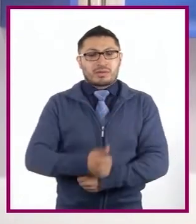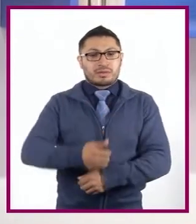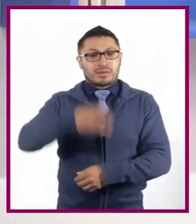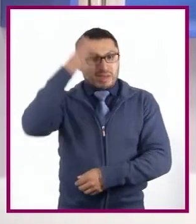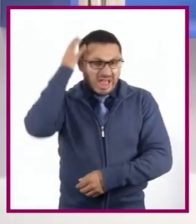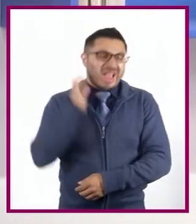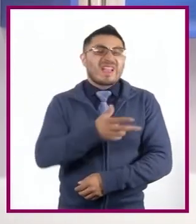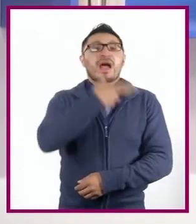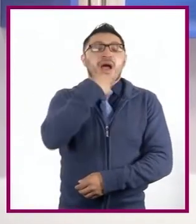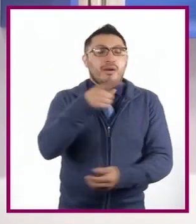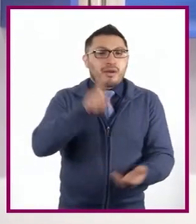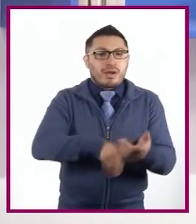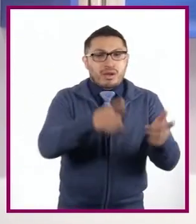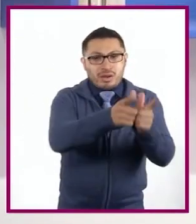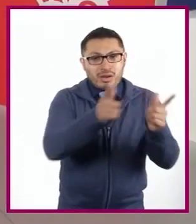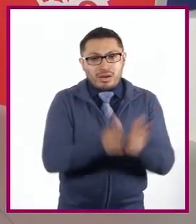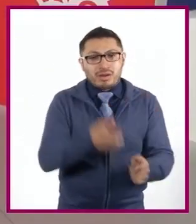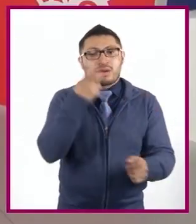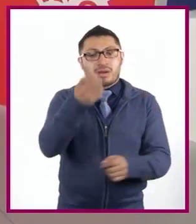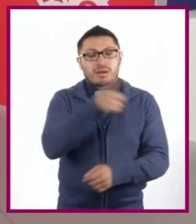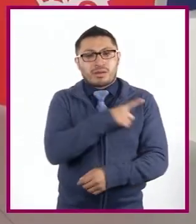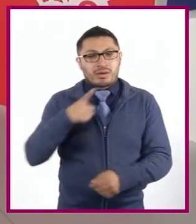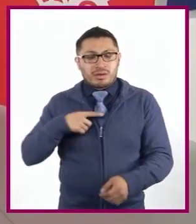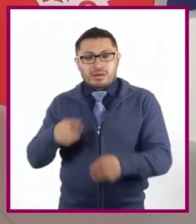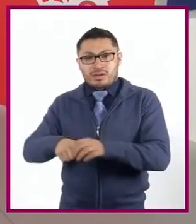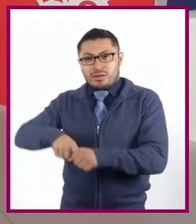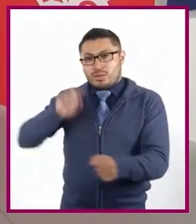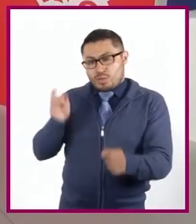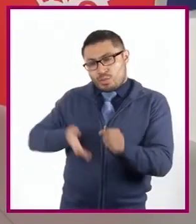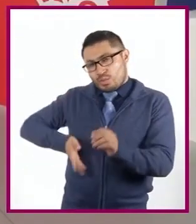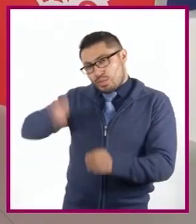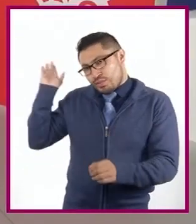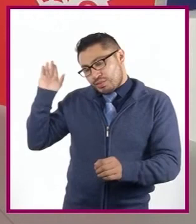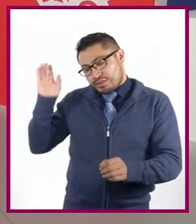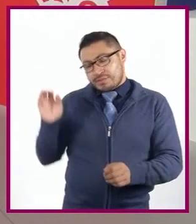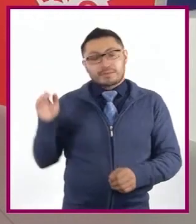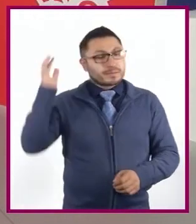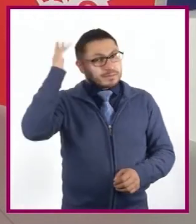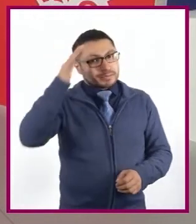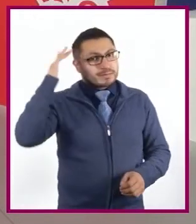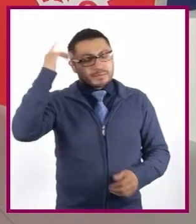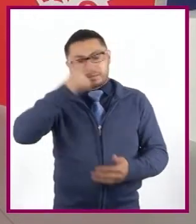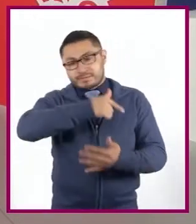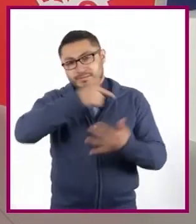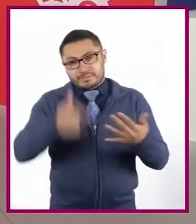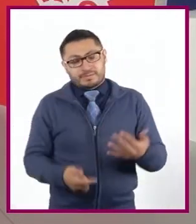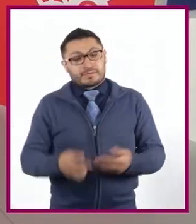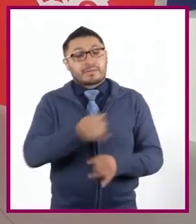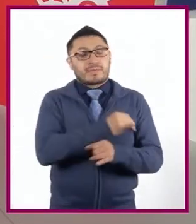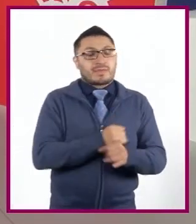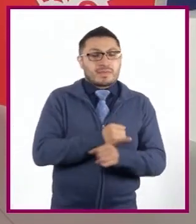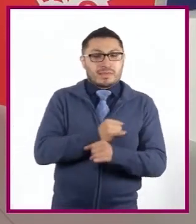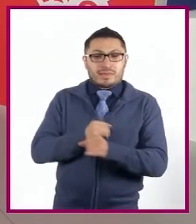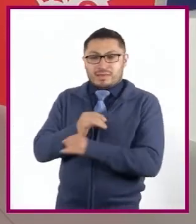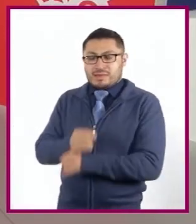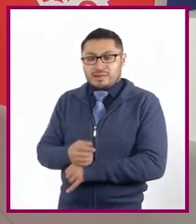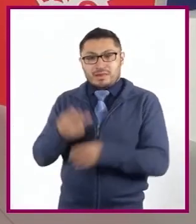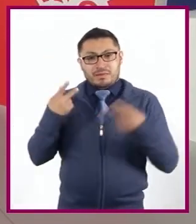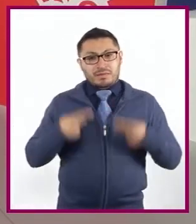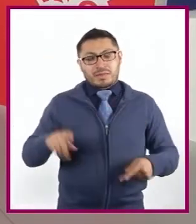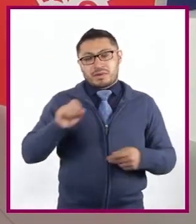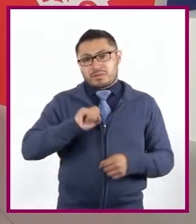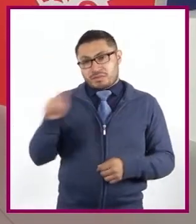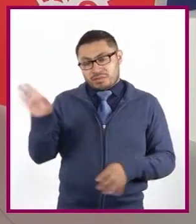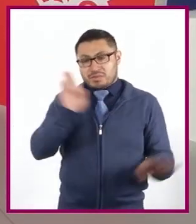y por eso se debe de ir. Analicemos los siguientes casos. Según estudios que han hecho ecólogos, cuando